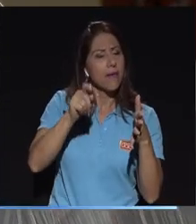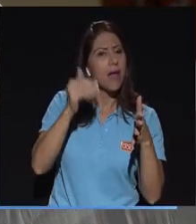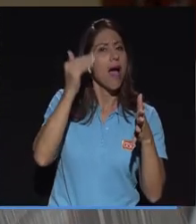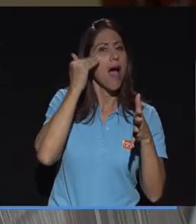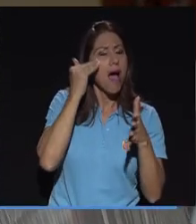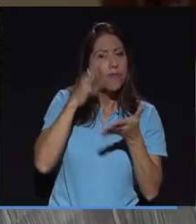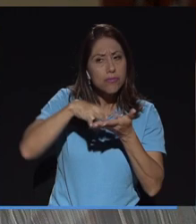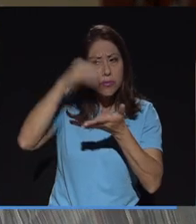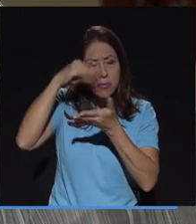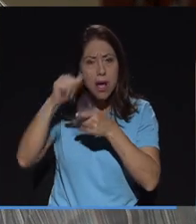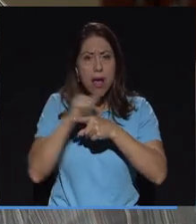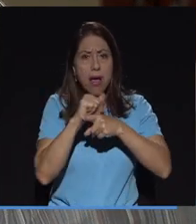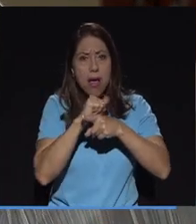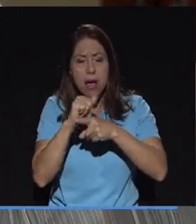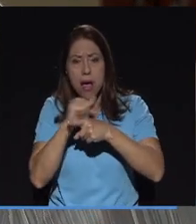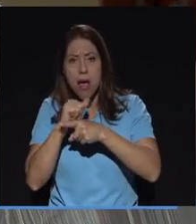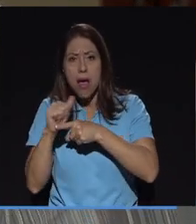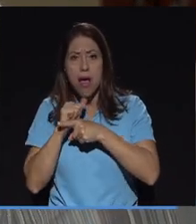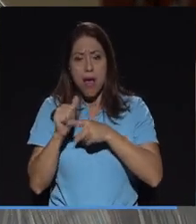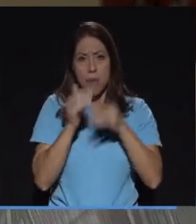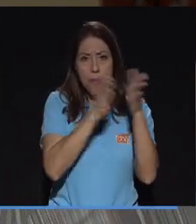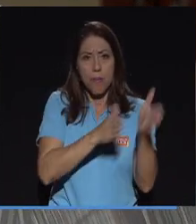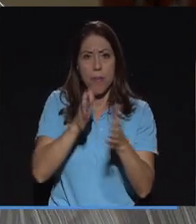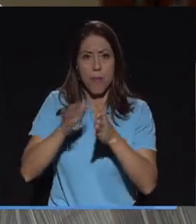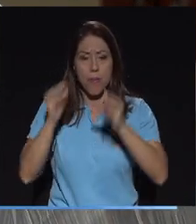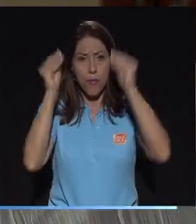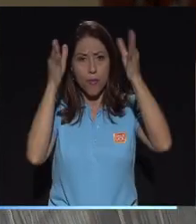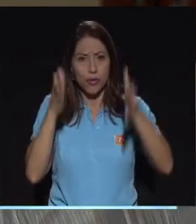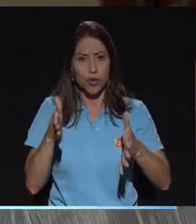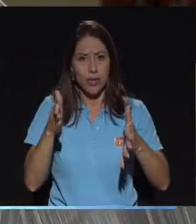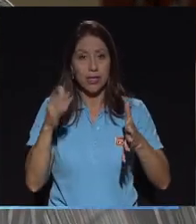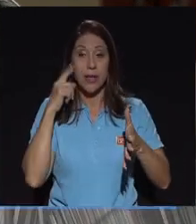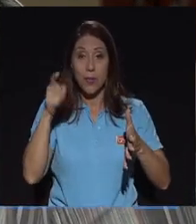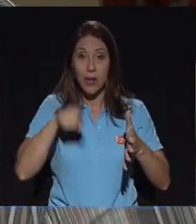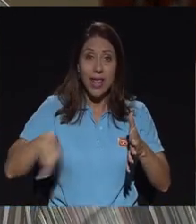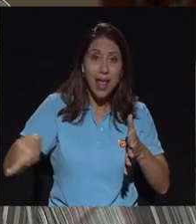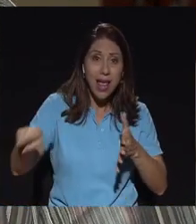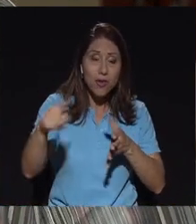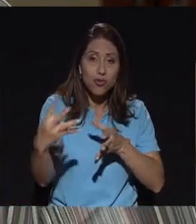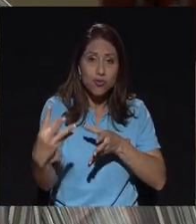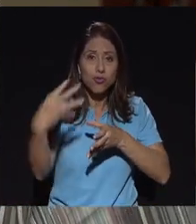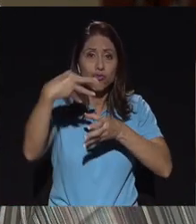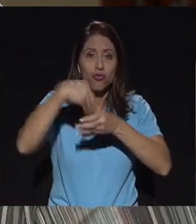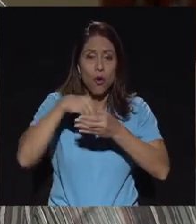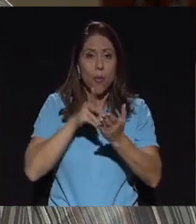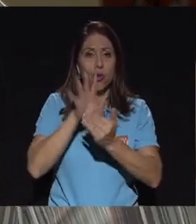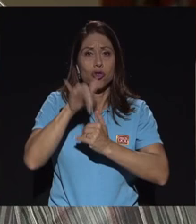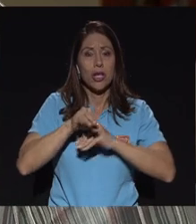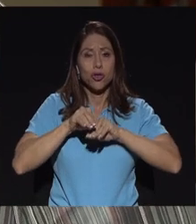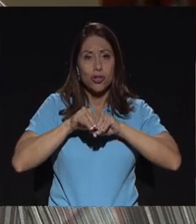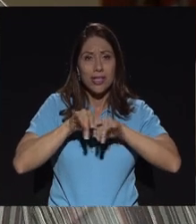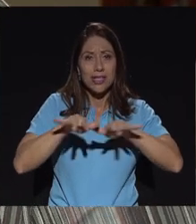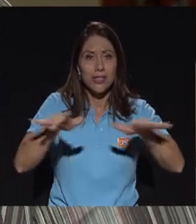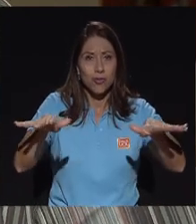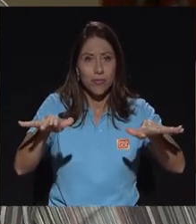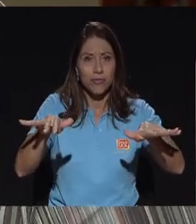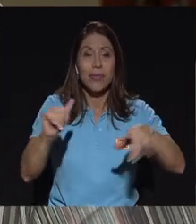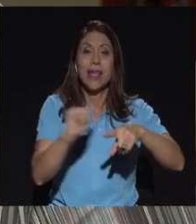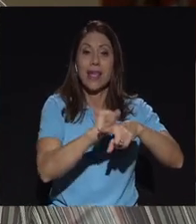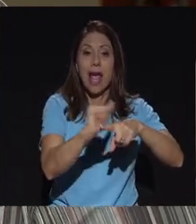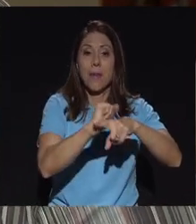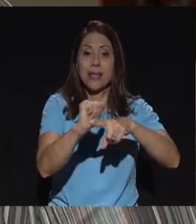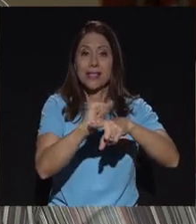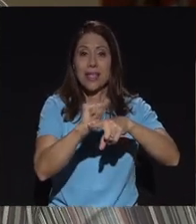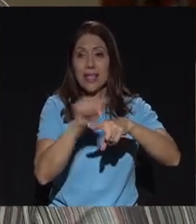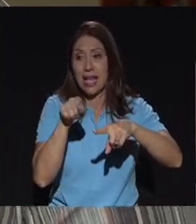con la formación de profesores, en cuanto forman parte de proyectos de extensión y